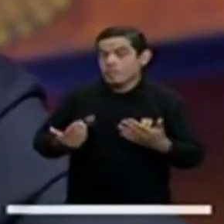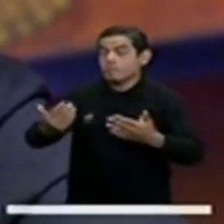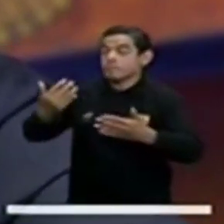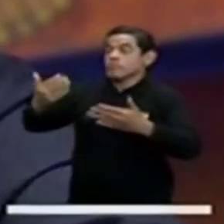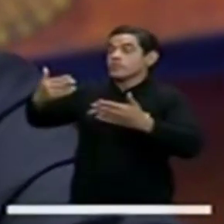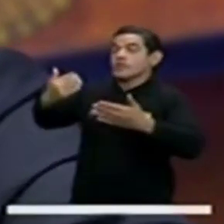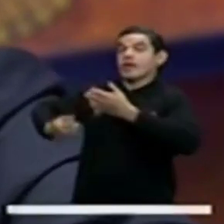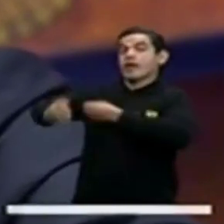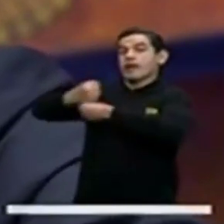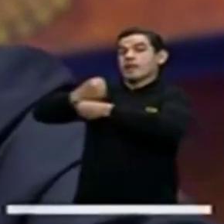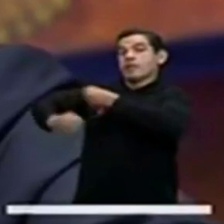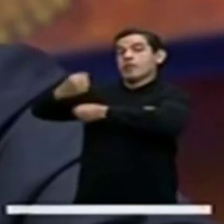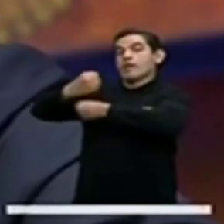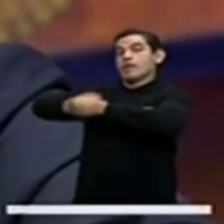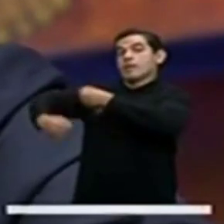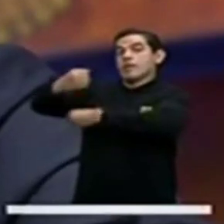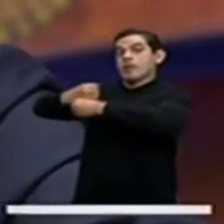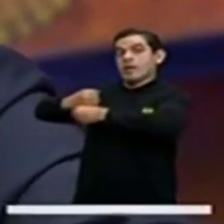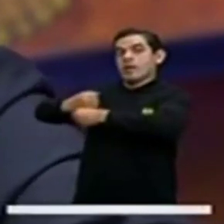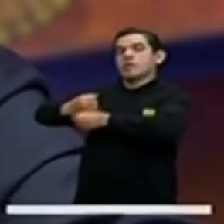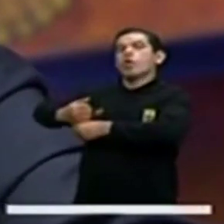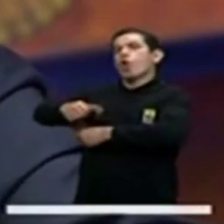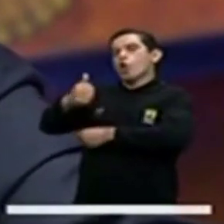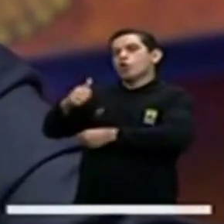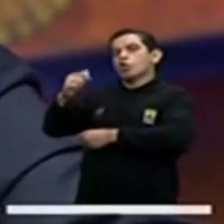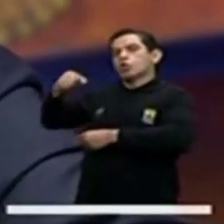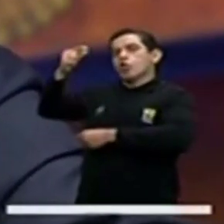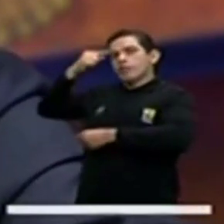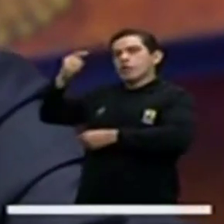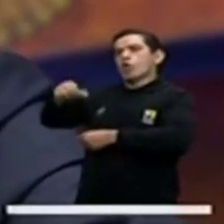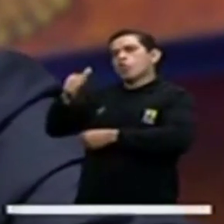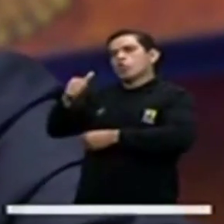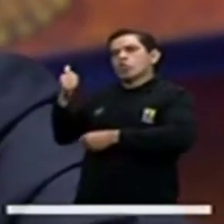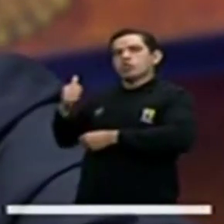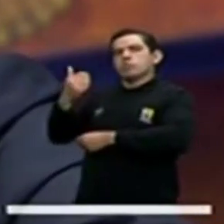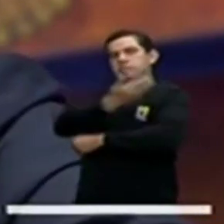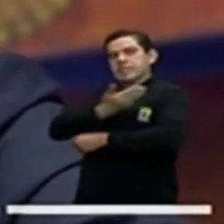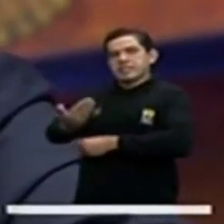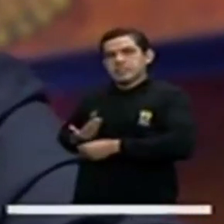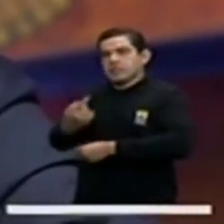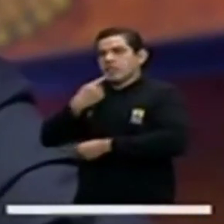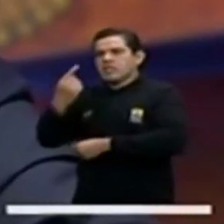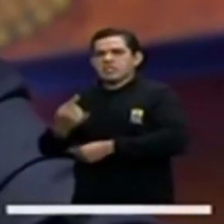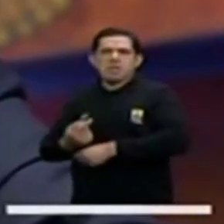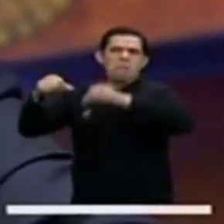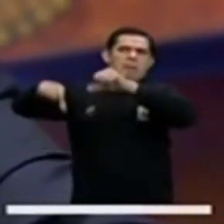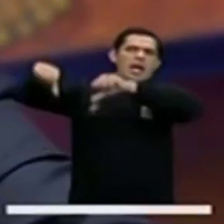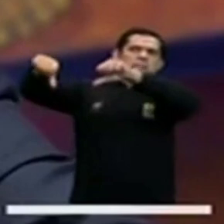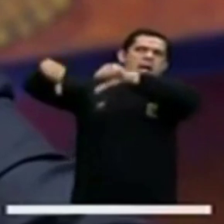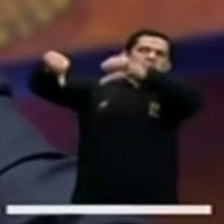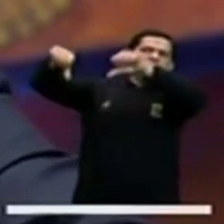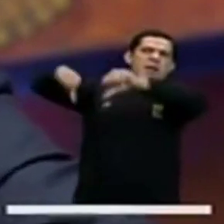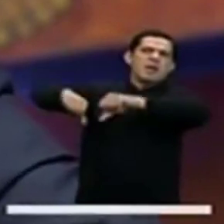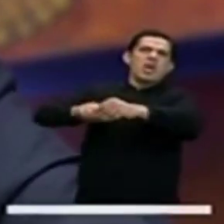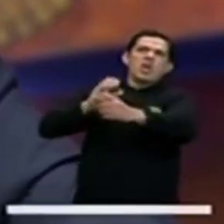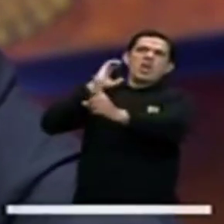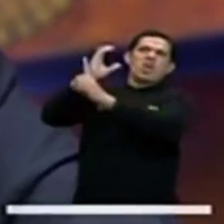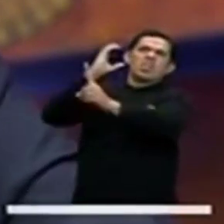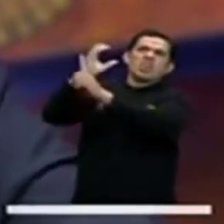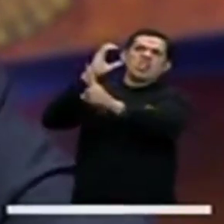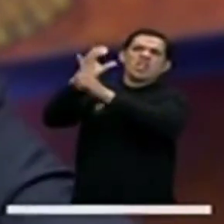años nuestros predecesores se encargaron de desfigurar nuestra